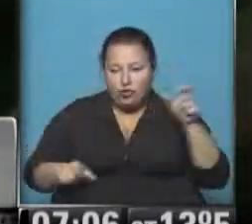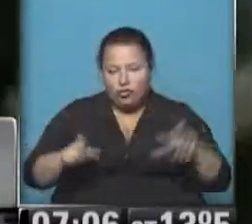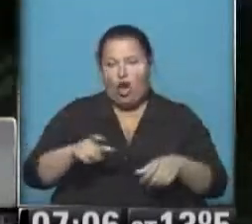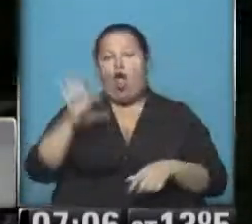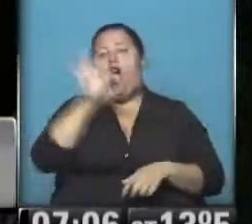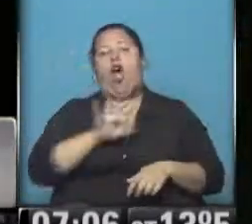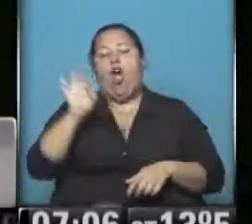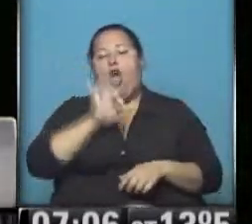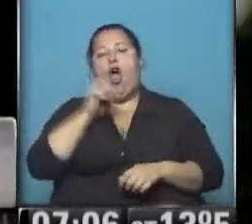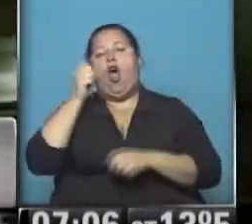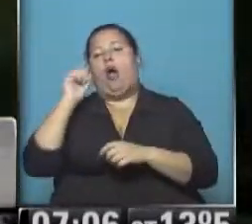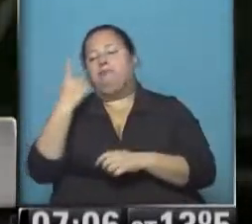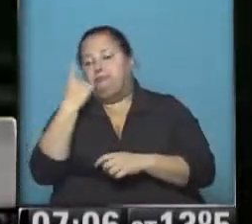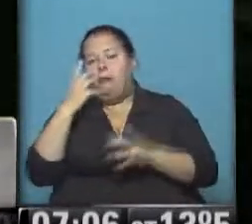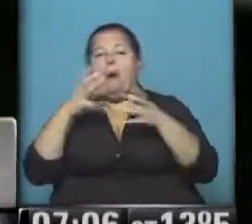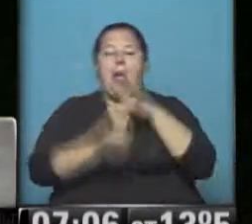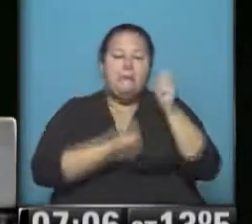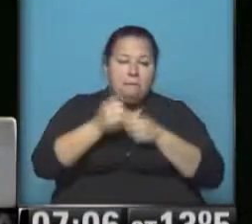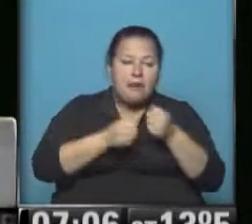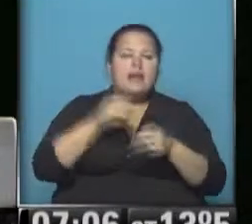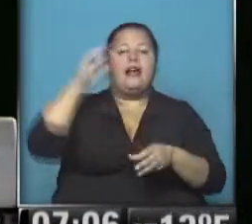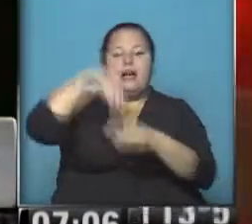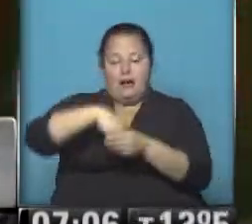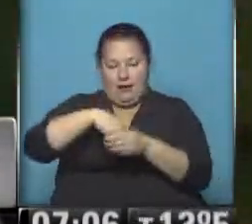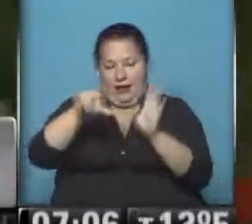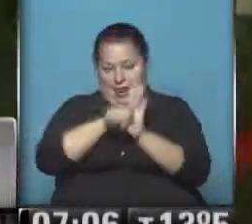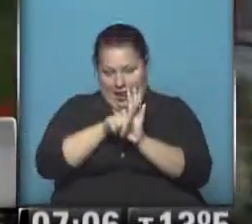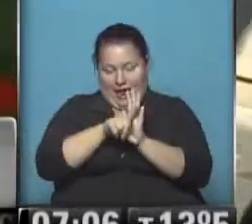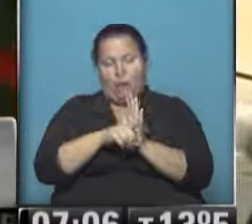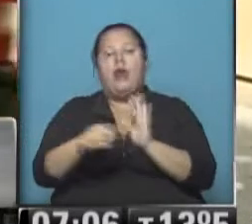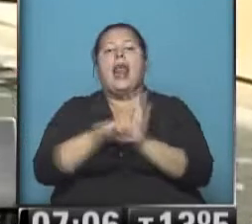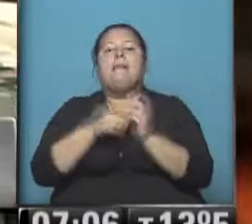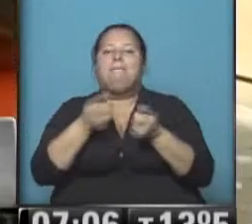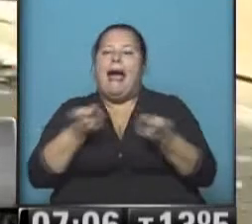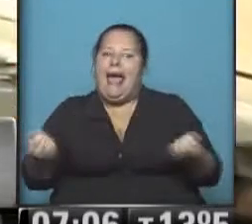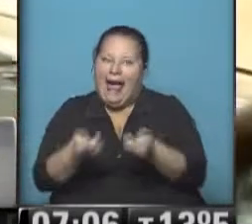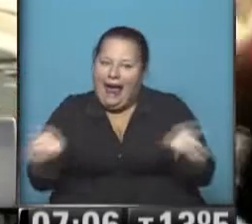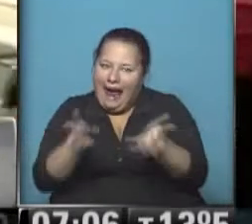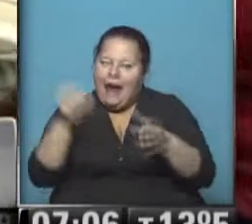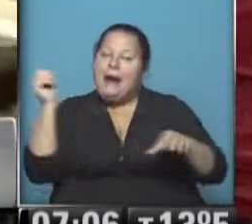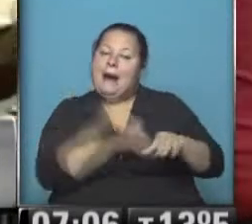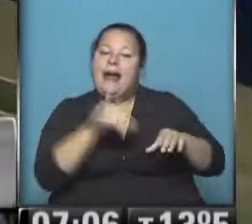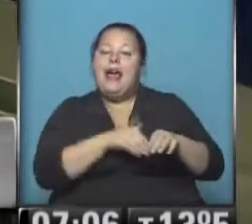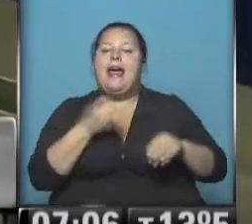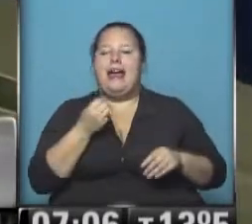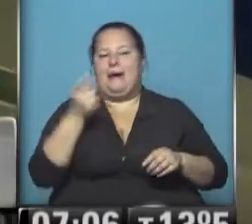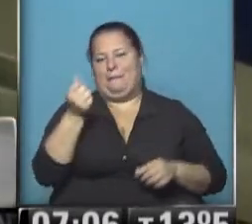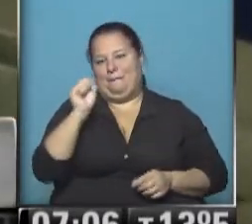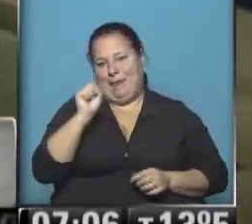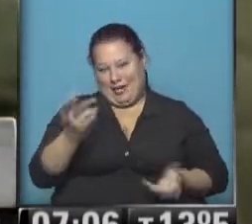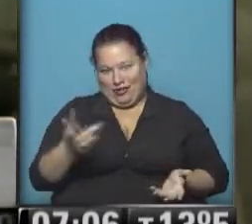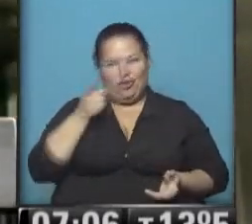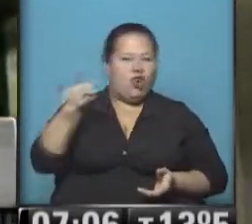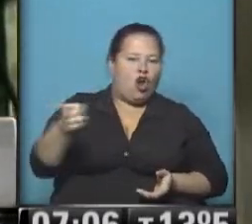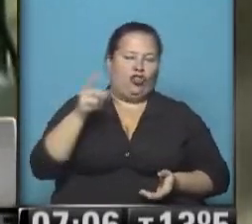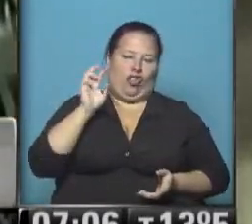o individuales van a estar dentro de este marco. Vos sabés que es una medida para incentivar que el ahorro sea en la moneda local, en pesos,